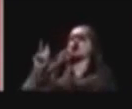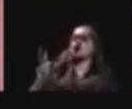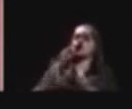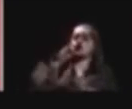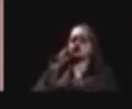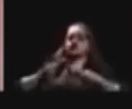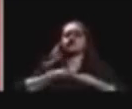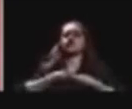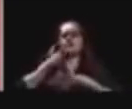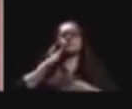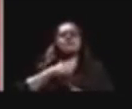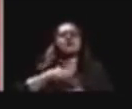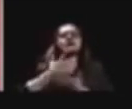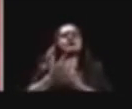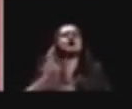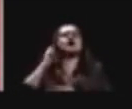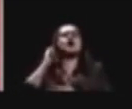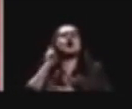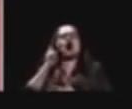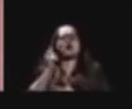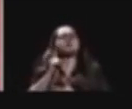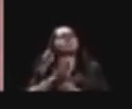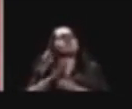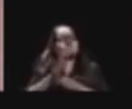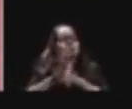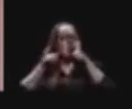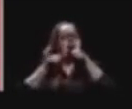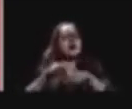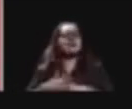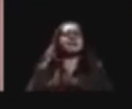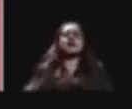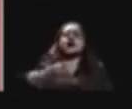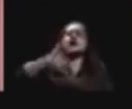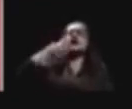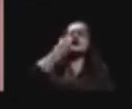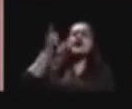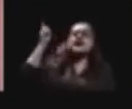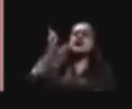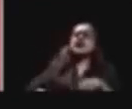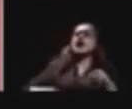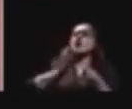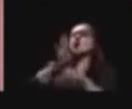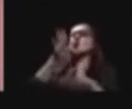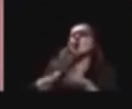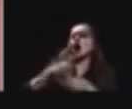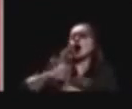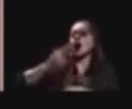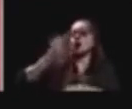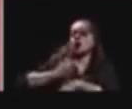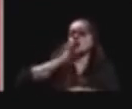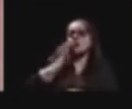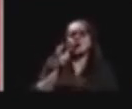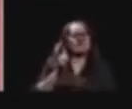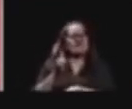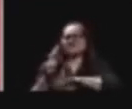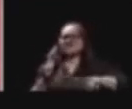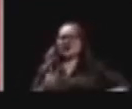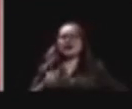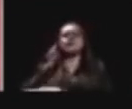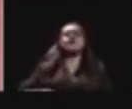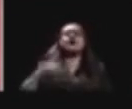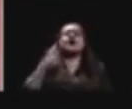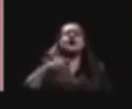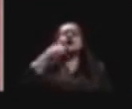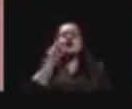esperanza. Aun cuando pretendieron apagar con el desafuero y el fraude electoral, la ciudad fue testigo